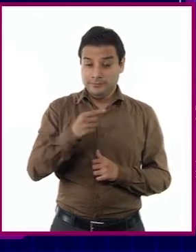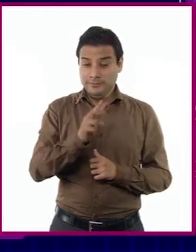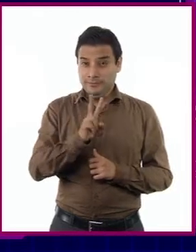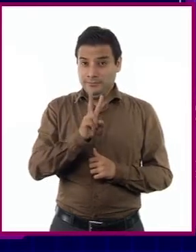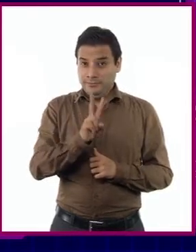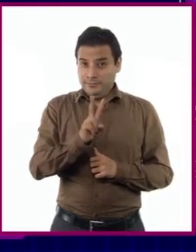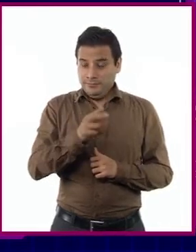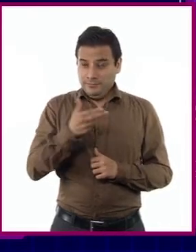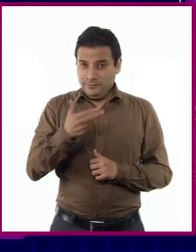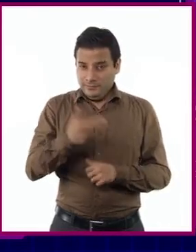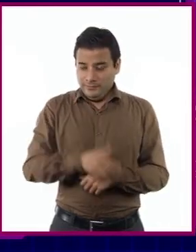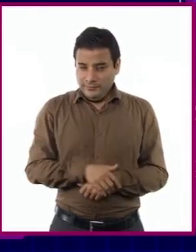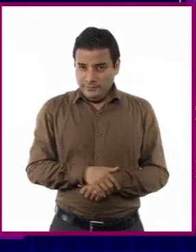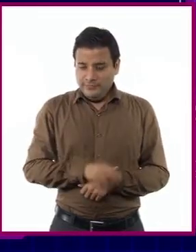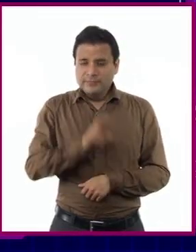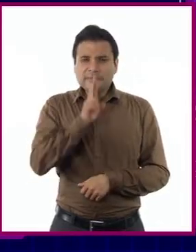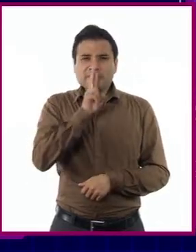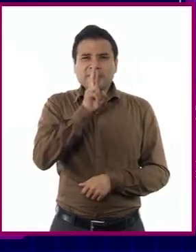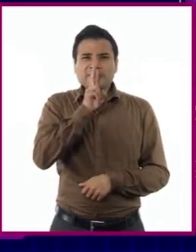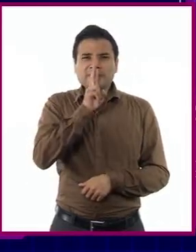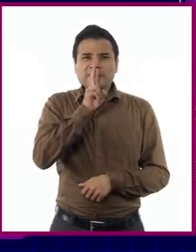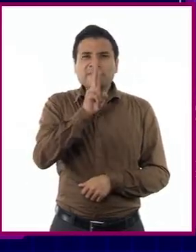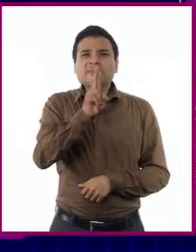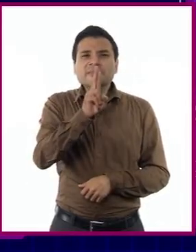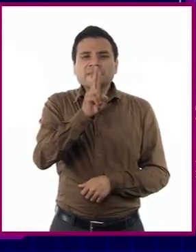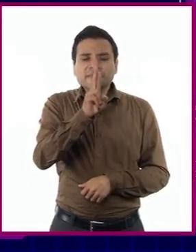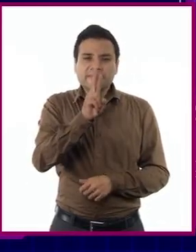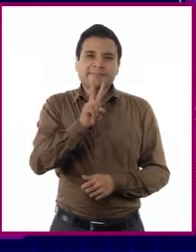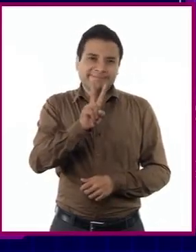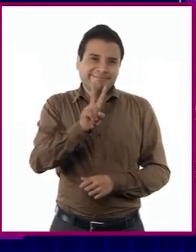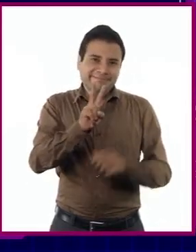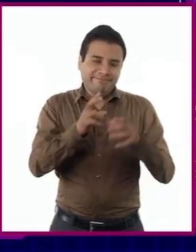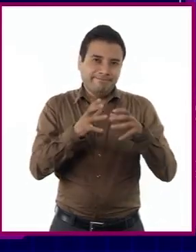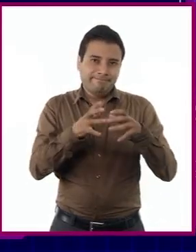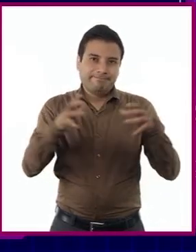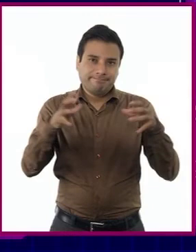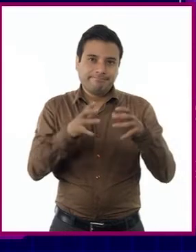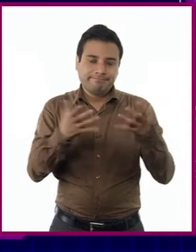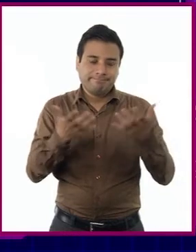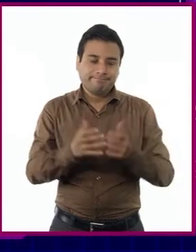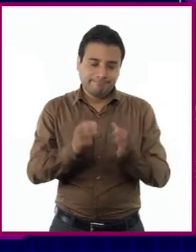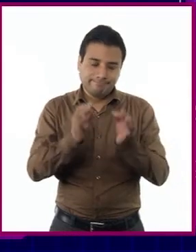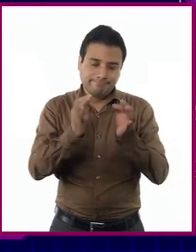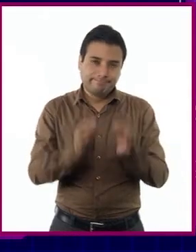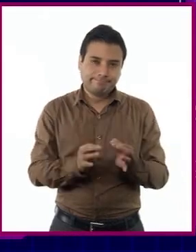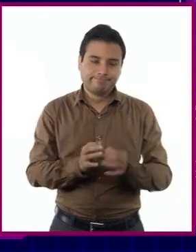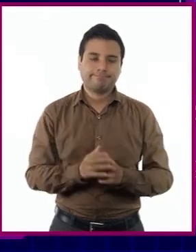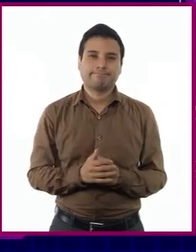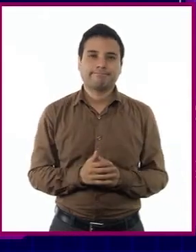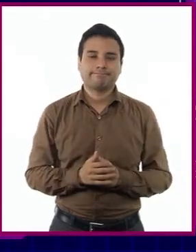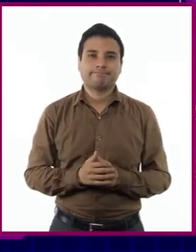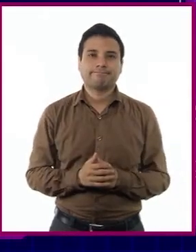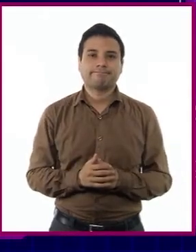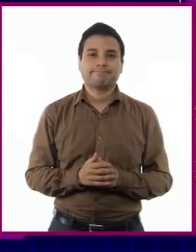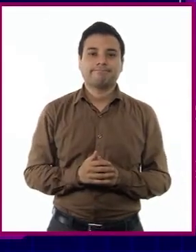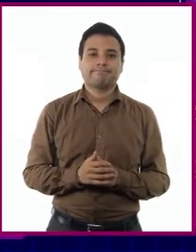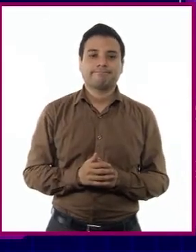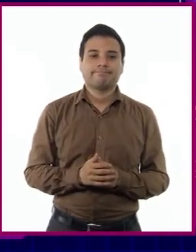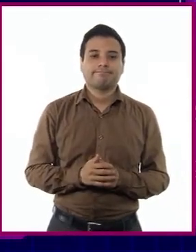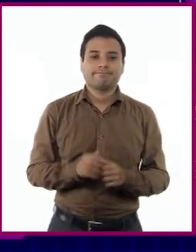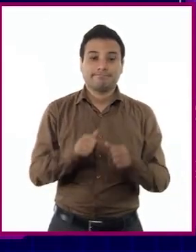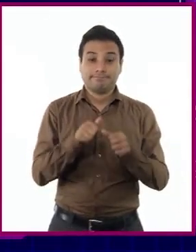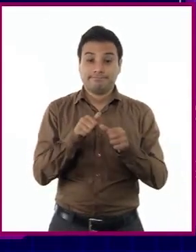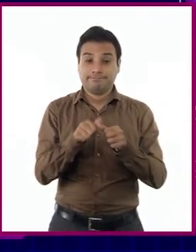hueco se obtiene el volumen del prisma entonces la letra v de la